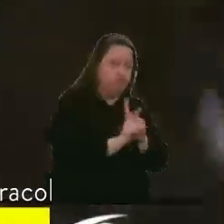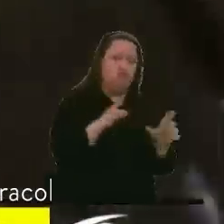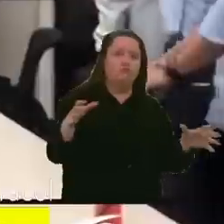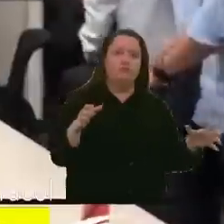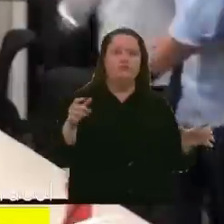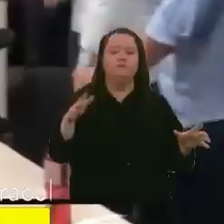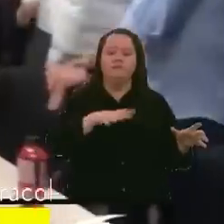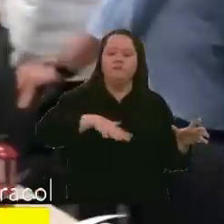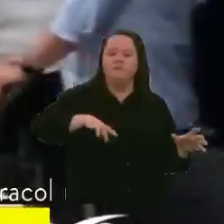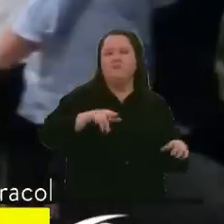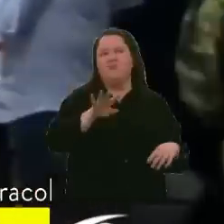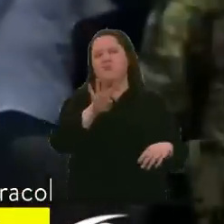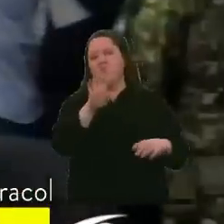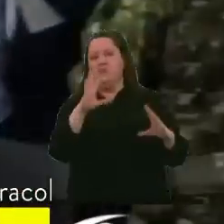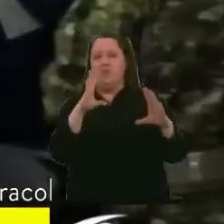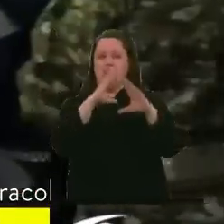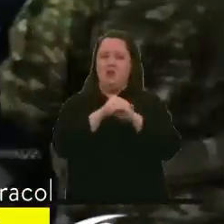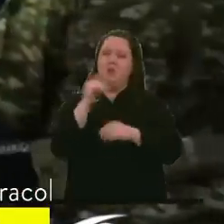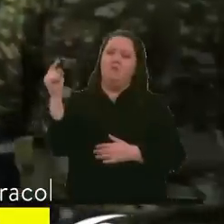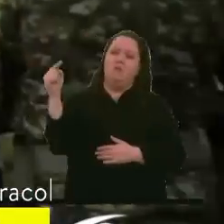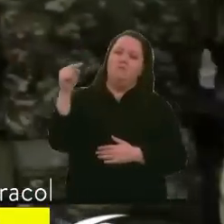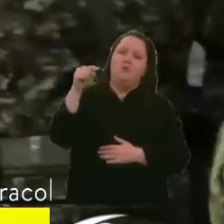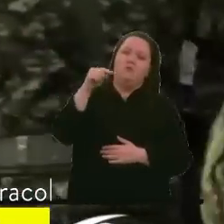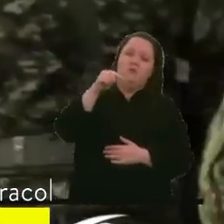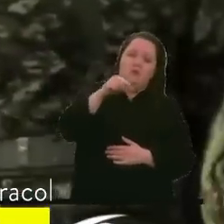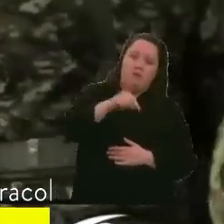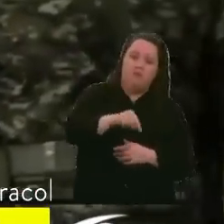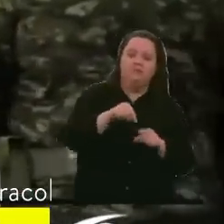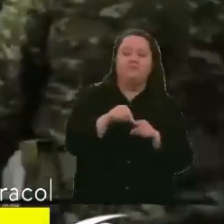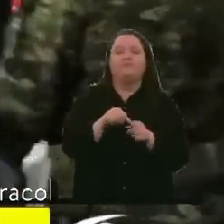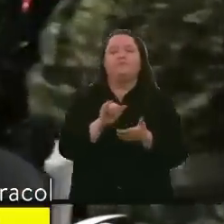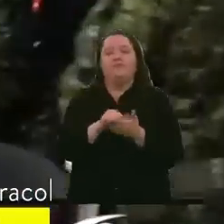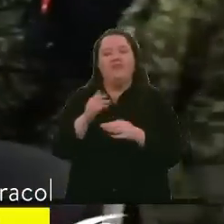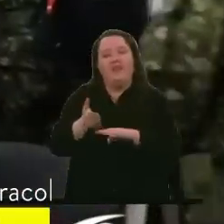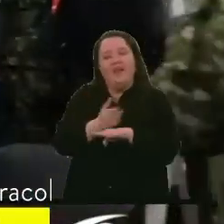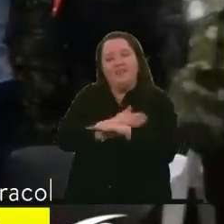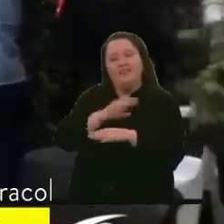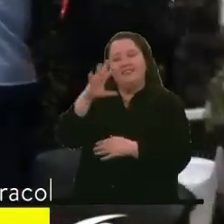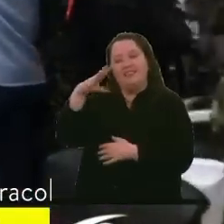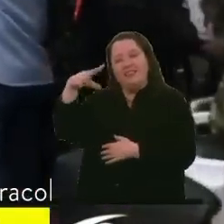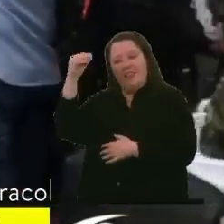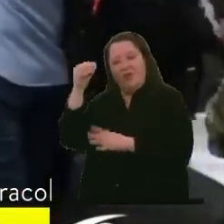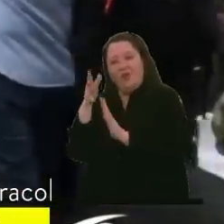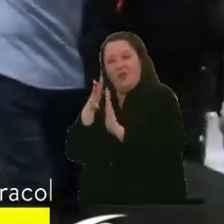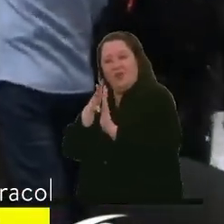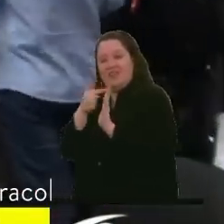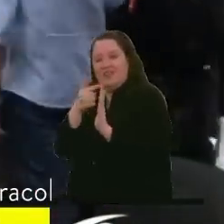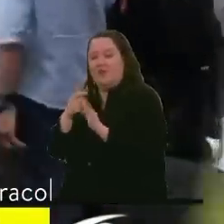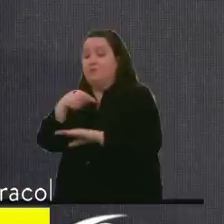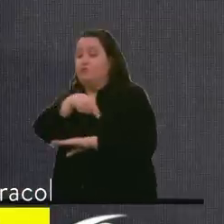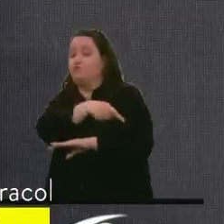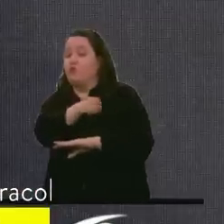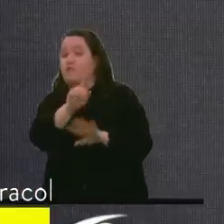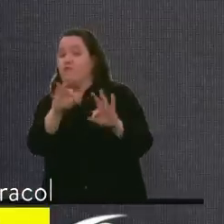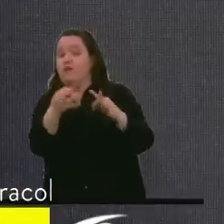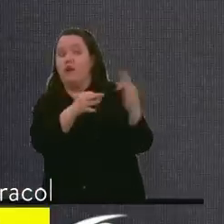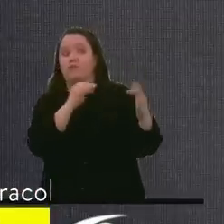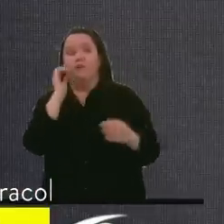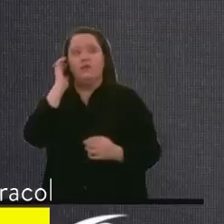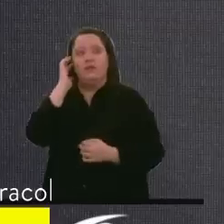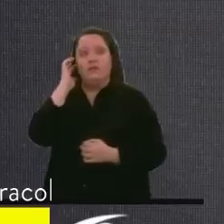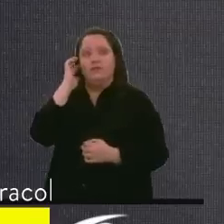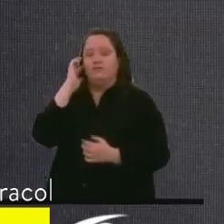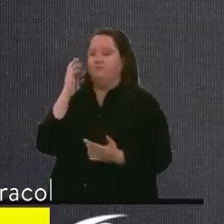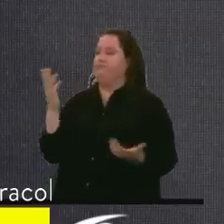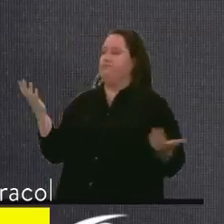Aterrizó sobre las 9 de la noche. Minutos antes, desde Montenegro, Quindío, envió un mensaje a las familias de los uniformados. No es posible que